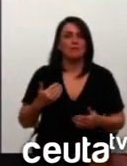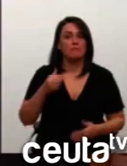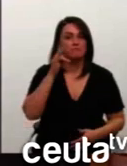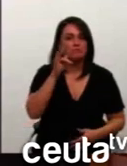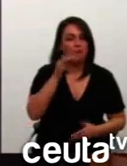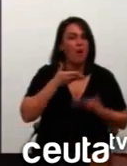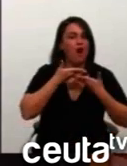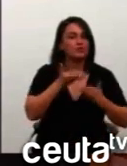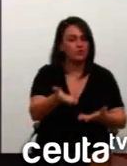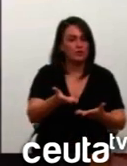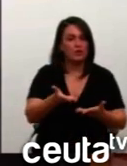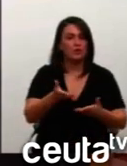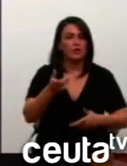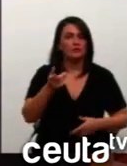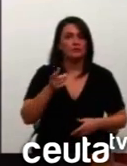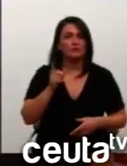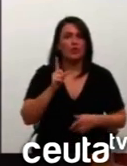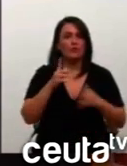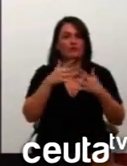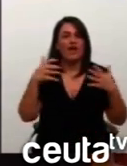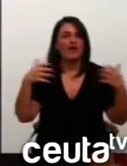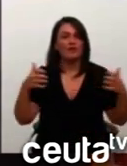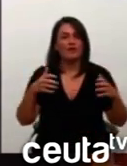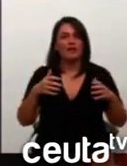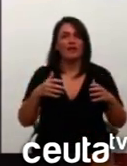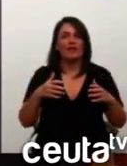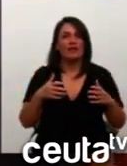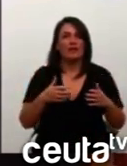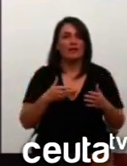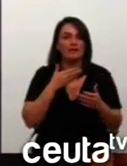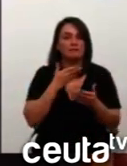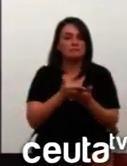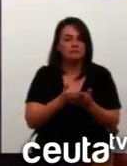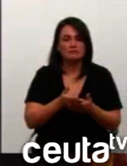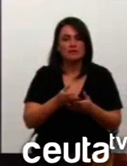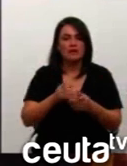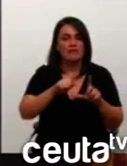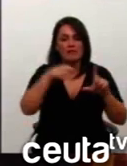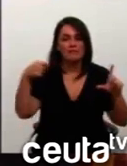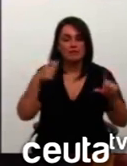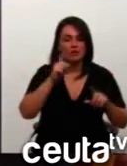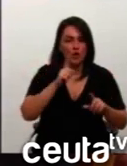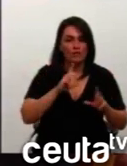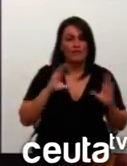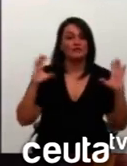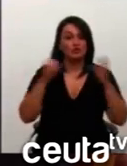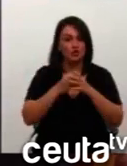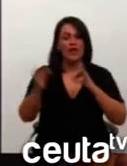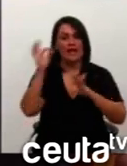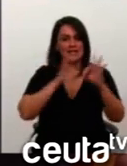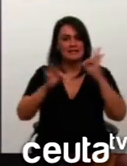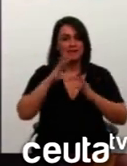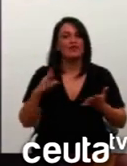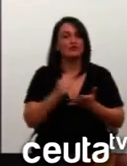que además no son desde luego alegaciones en beneficio del grupo MDC ni de los asesores del MDC, sino que lo son de toda la Asamblea y por lo tanto de todos los